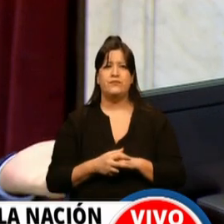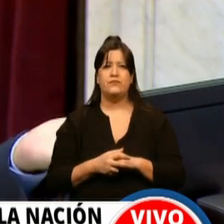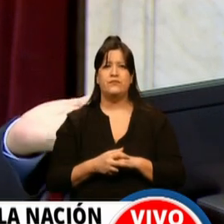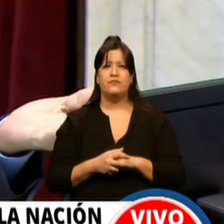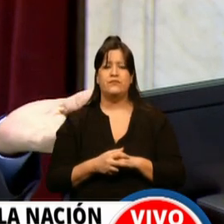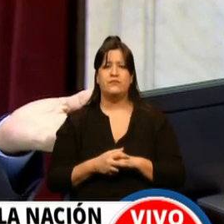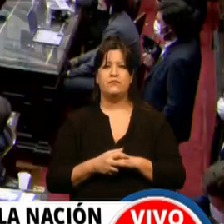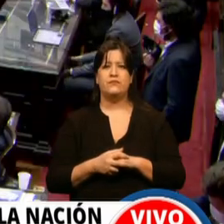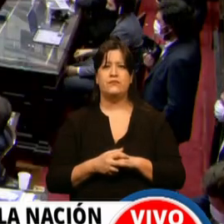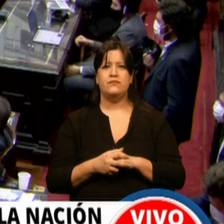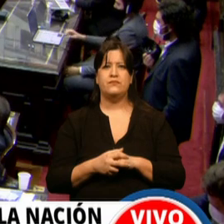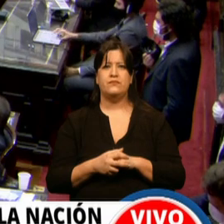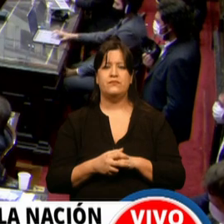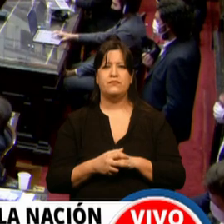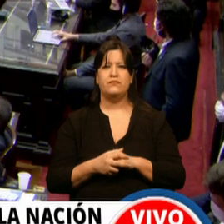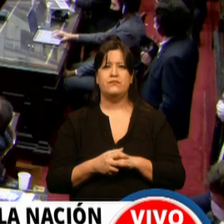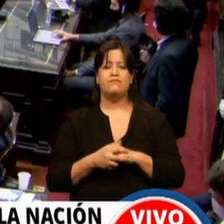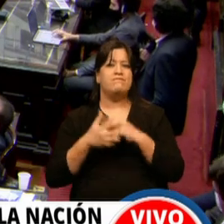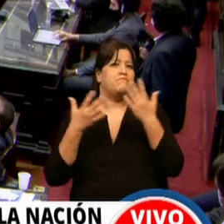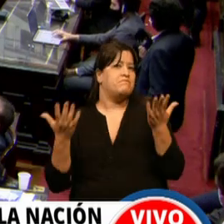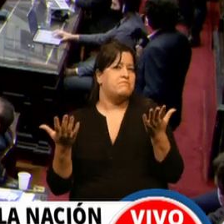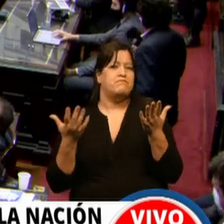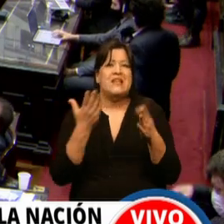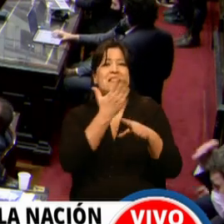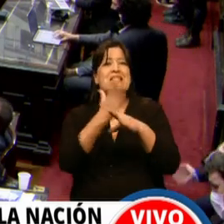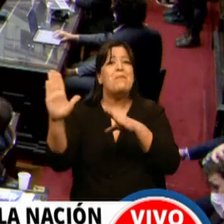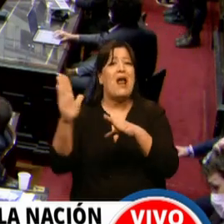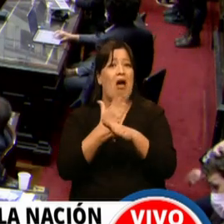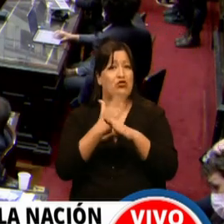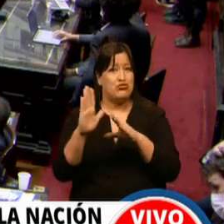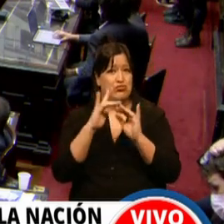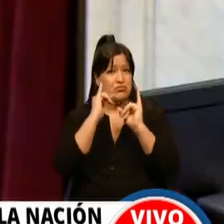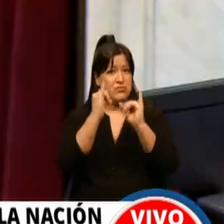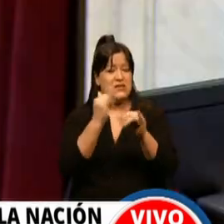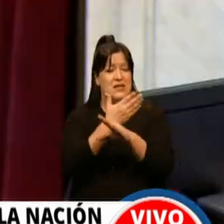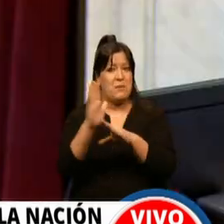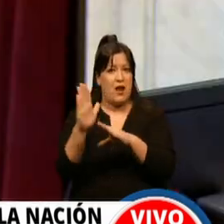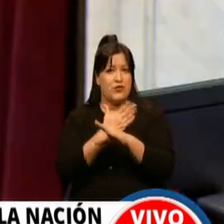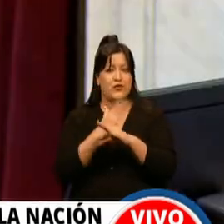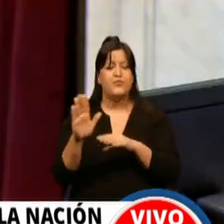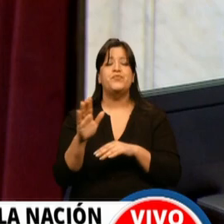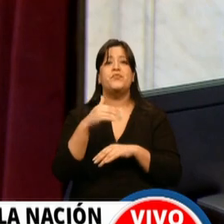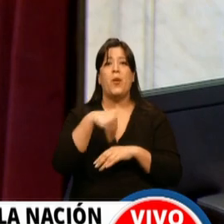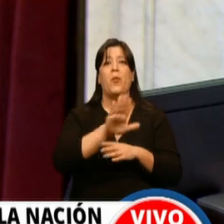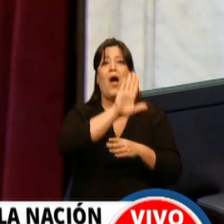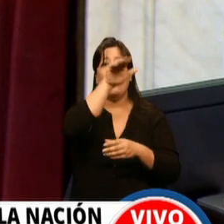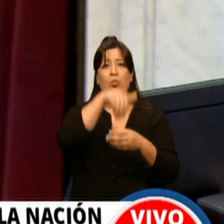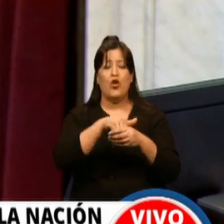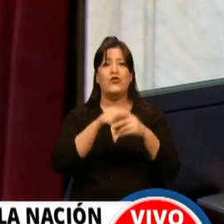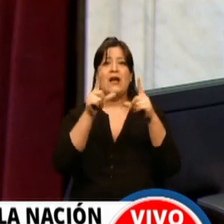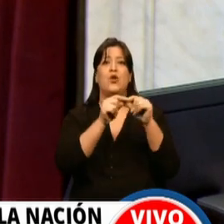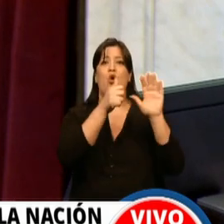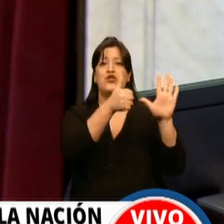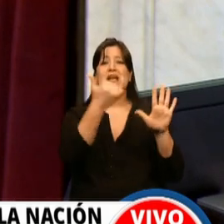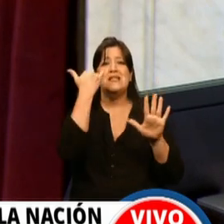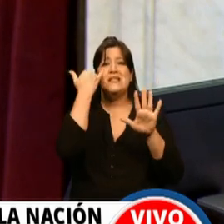no os es que son van separados diputados se van a votar el artículo